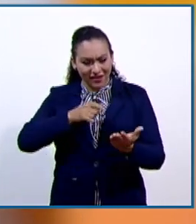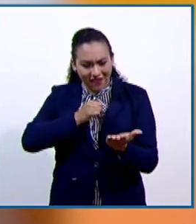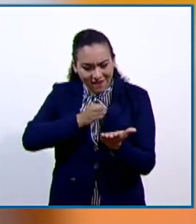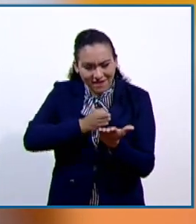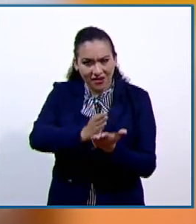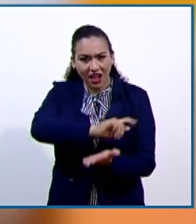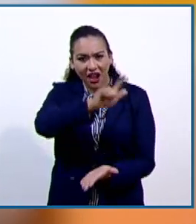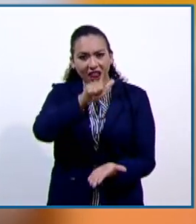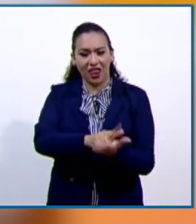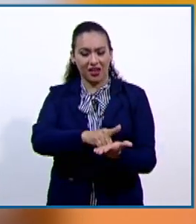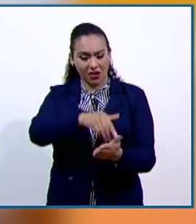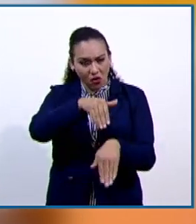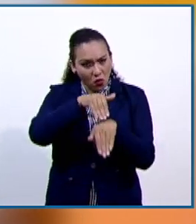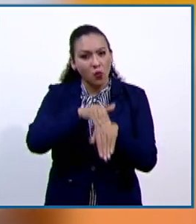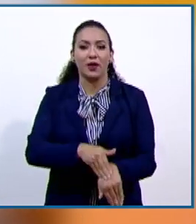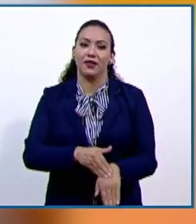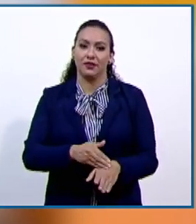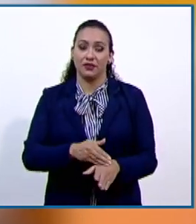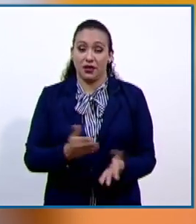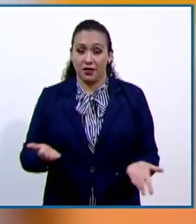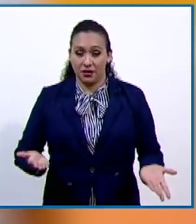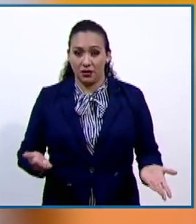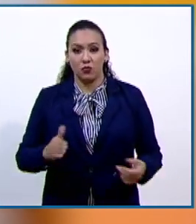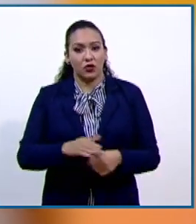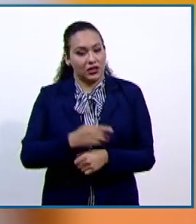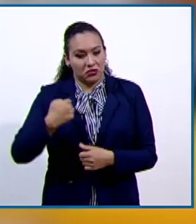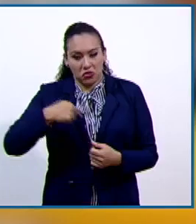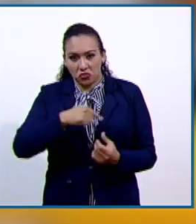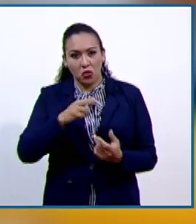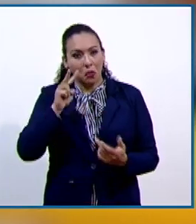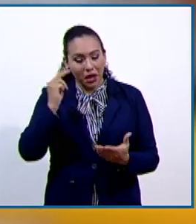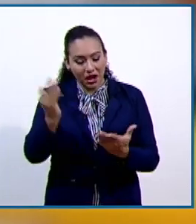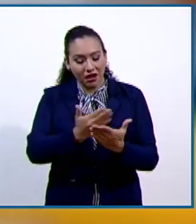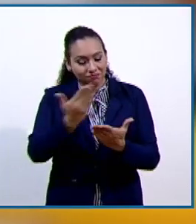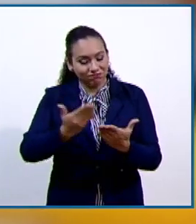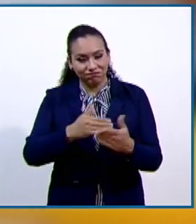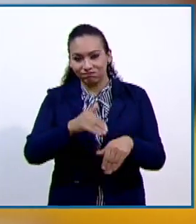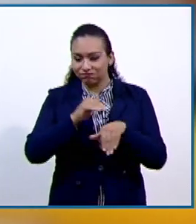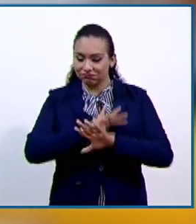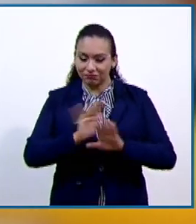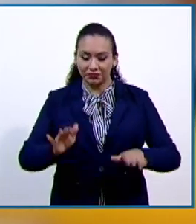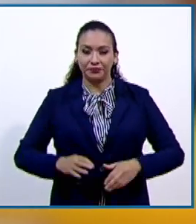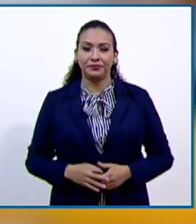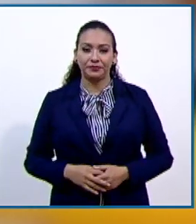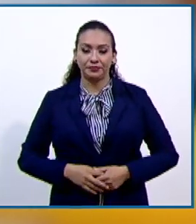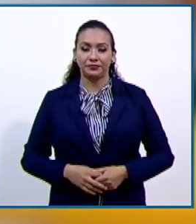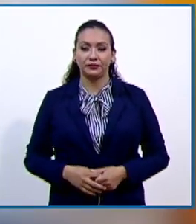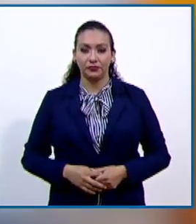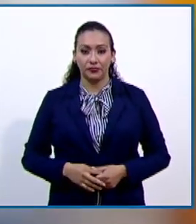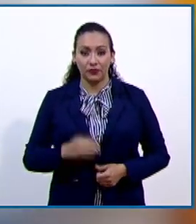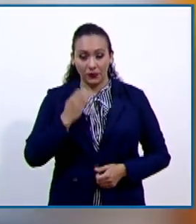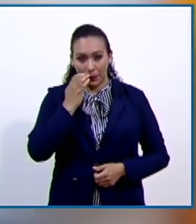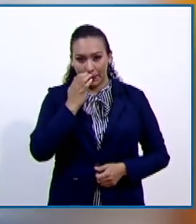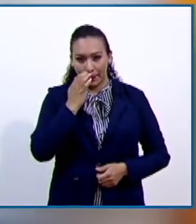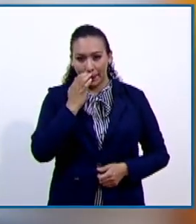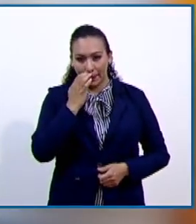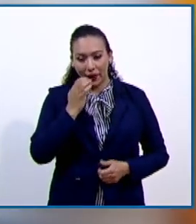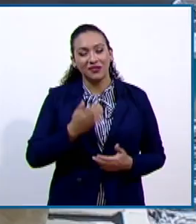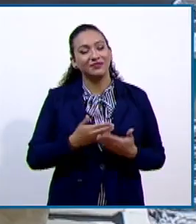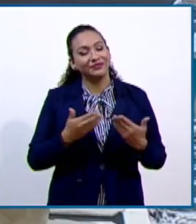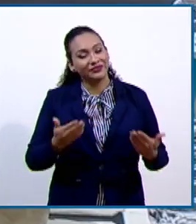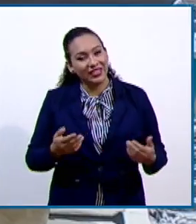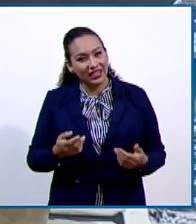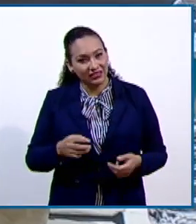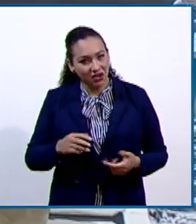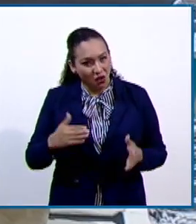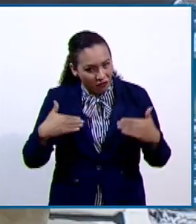no sea aquello que tenemos en el expediente. Consideró que no se puede tener confianza en el proceso